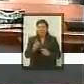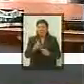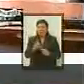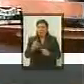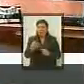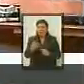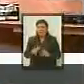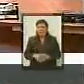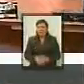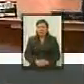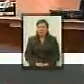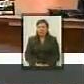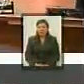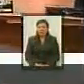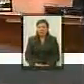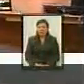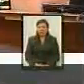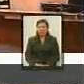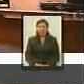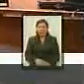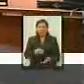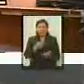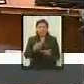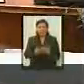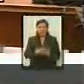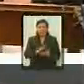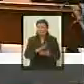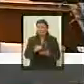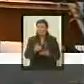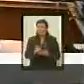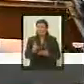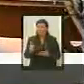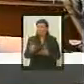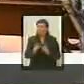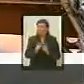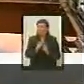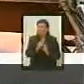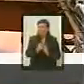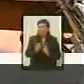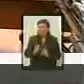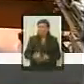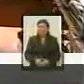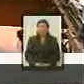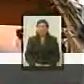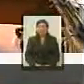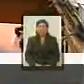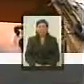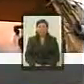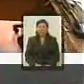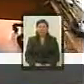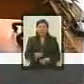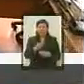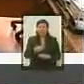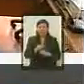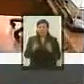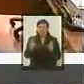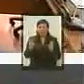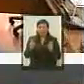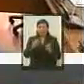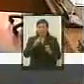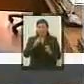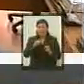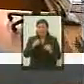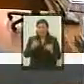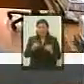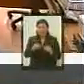Ceballos Bueno muchísimas gracias a todos y cada uno de los congresistas miembros titulares y accesitarios